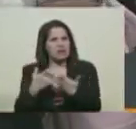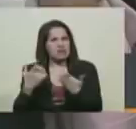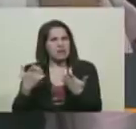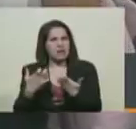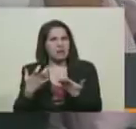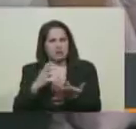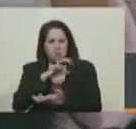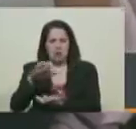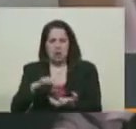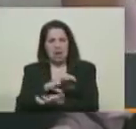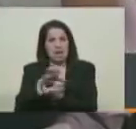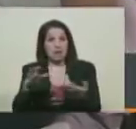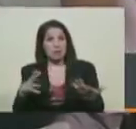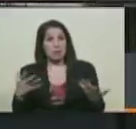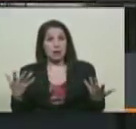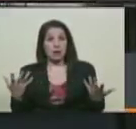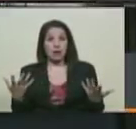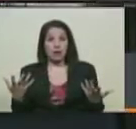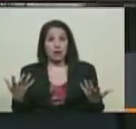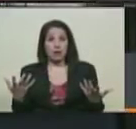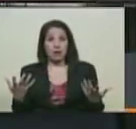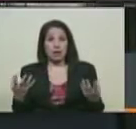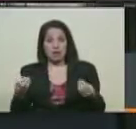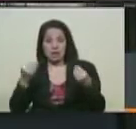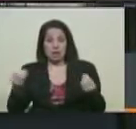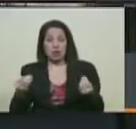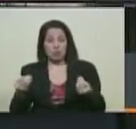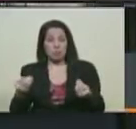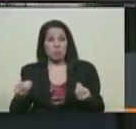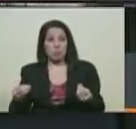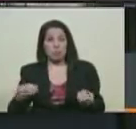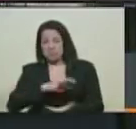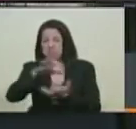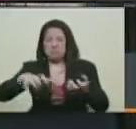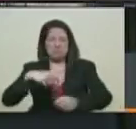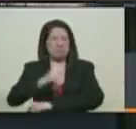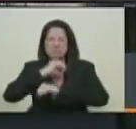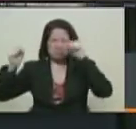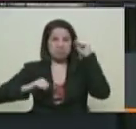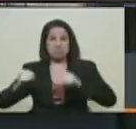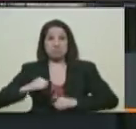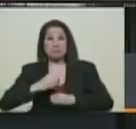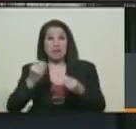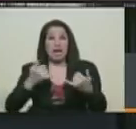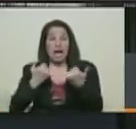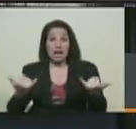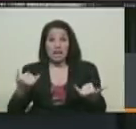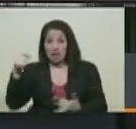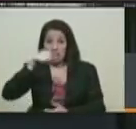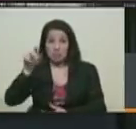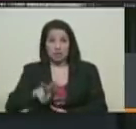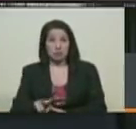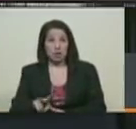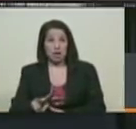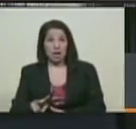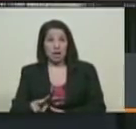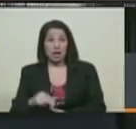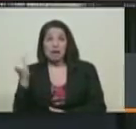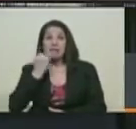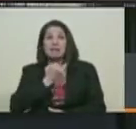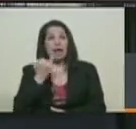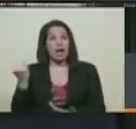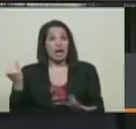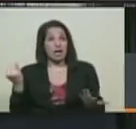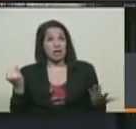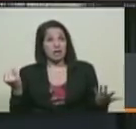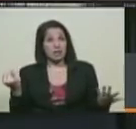violencia, que busca llevar la guarimba que trajeron para Venezuela a Irán. No,